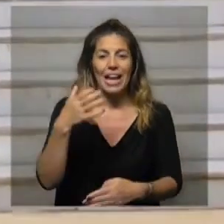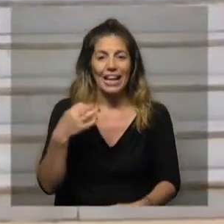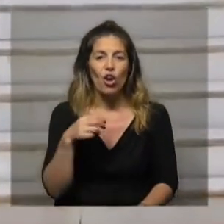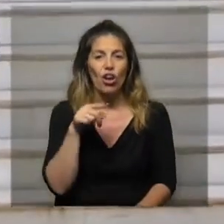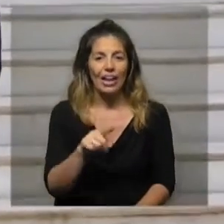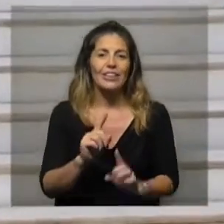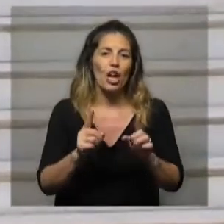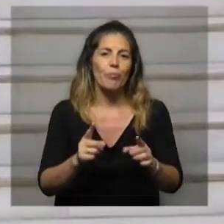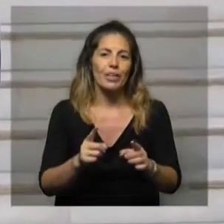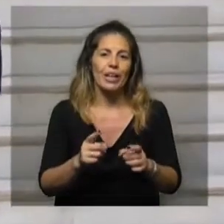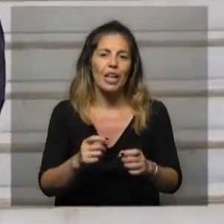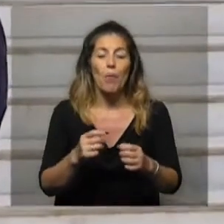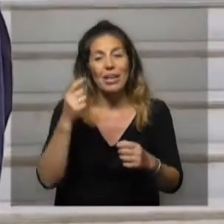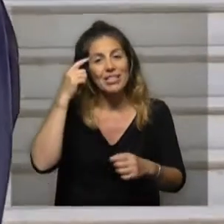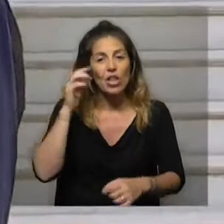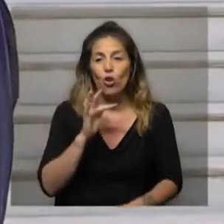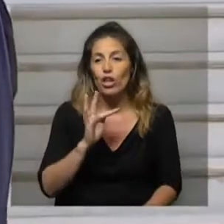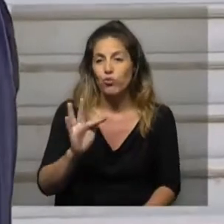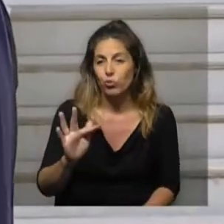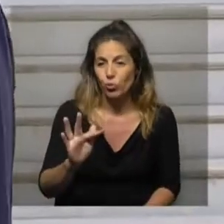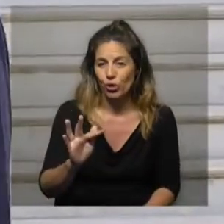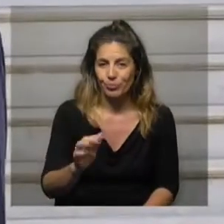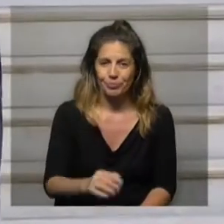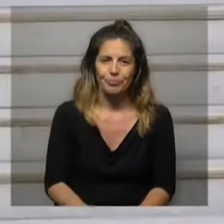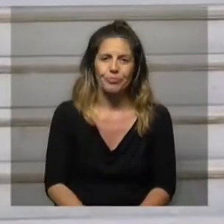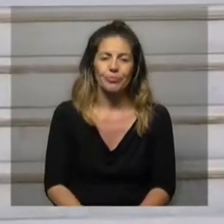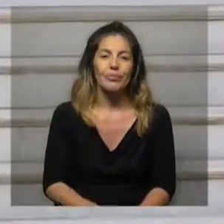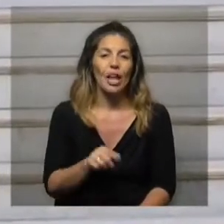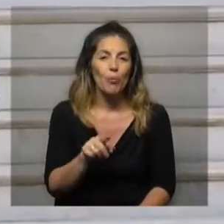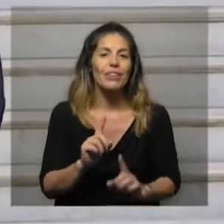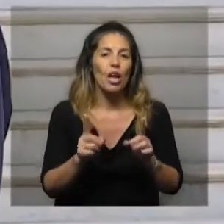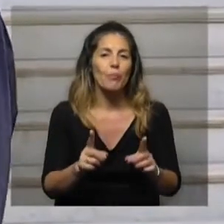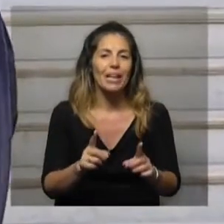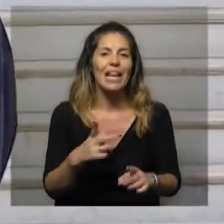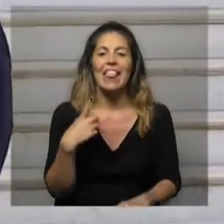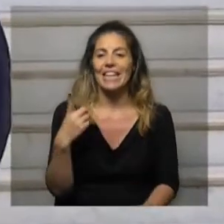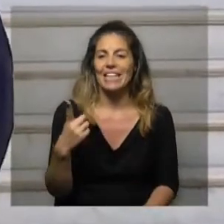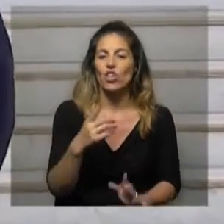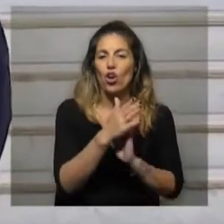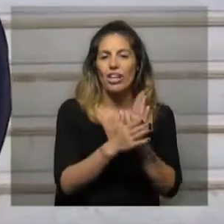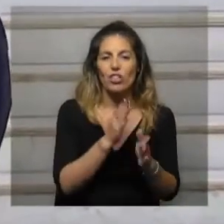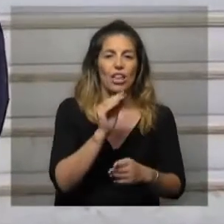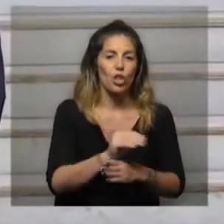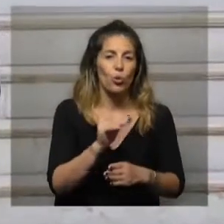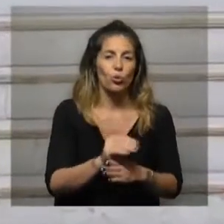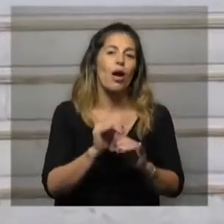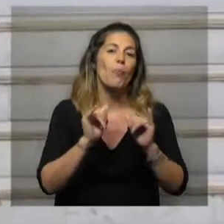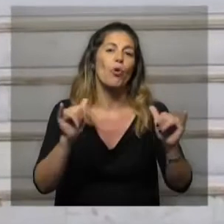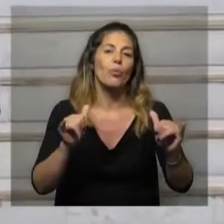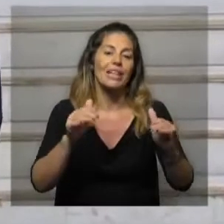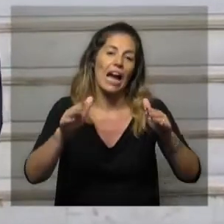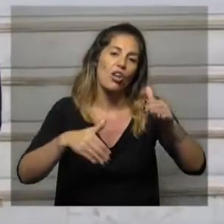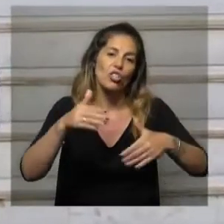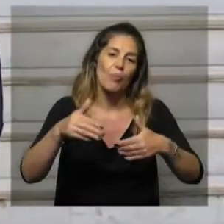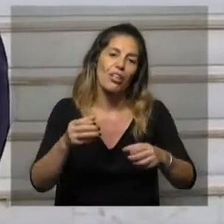estamos también apostando a los futuros artistas que se presenten y después la dirección Nacional de cultura pública todos sus llamados convocatorias